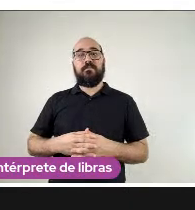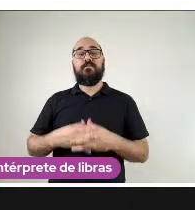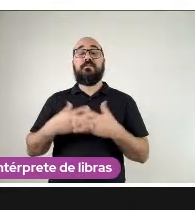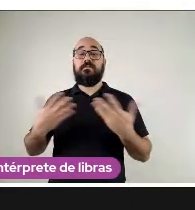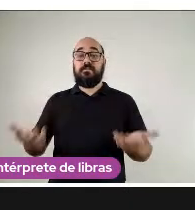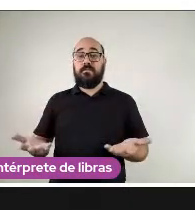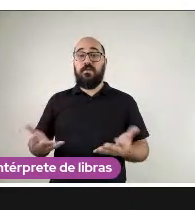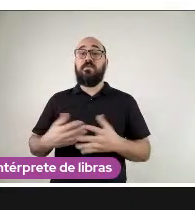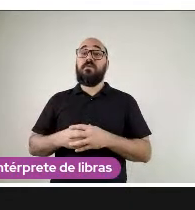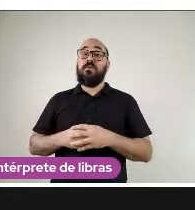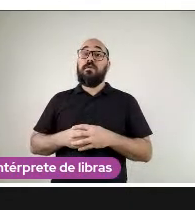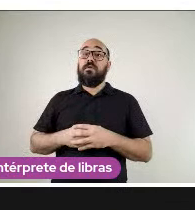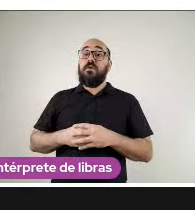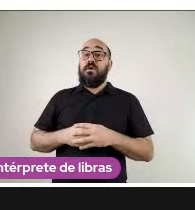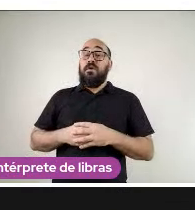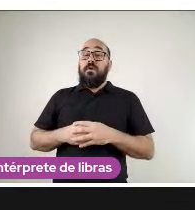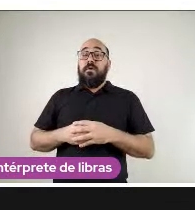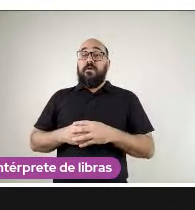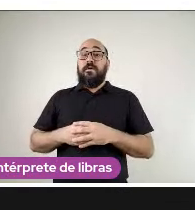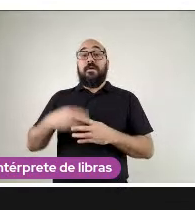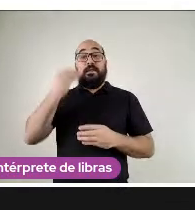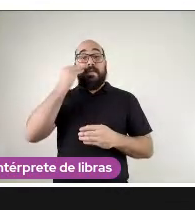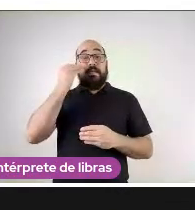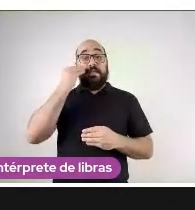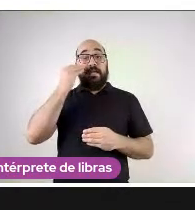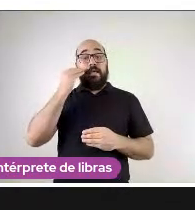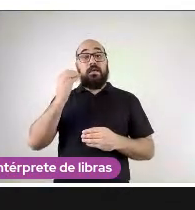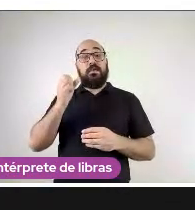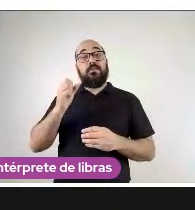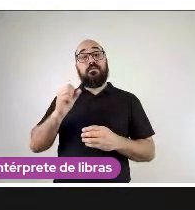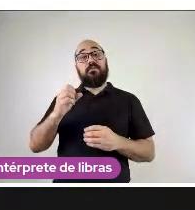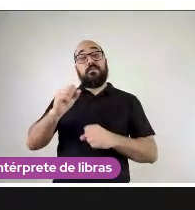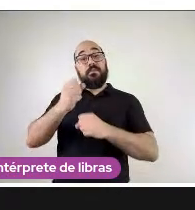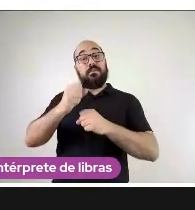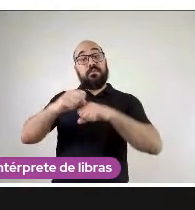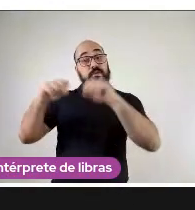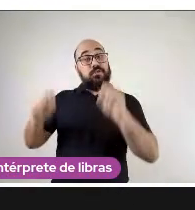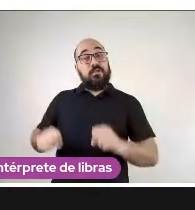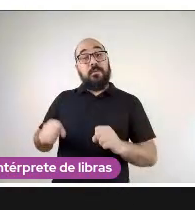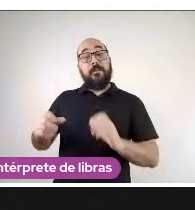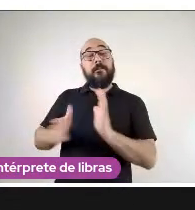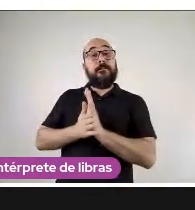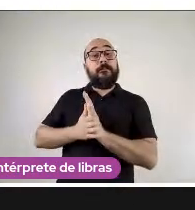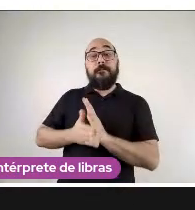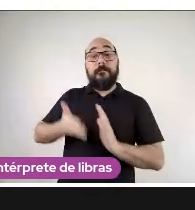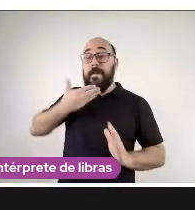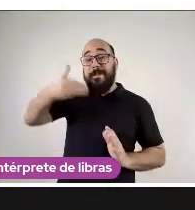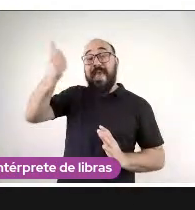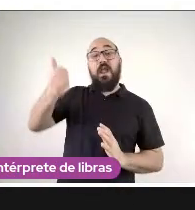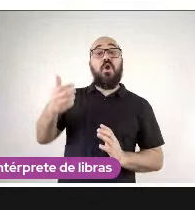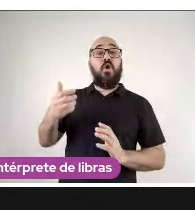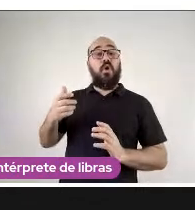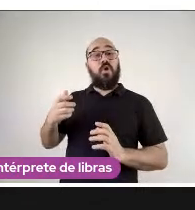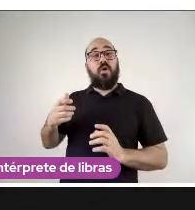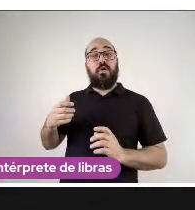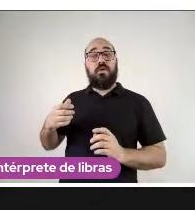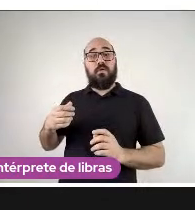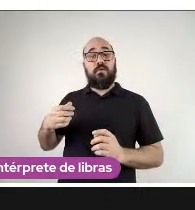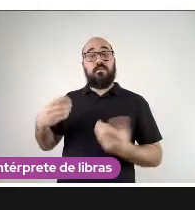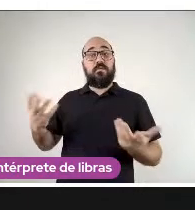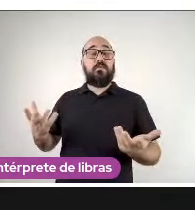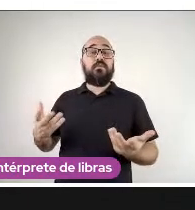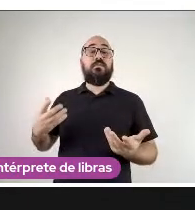manera más sostenible, a la vez nos va a generar más oportunidades de empleo y nos va a generar beneficios económicos.